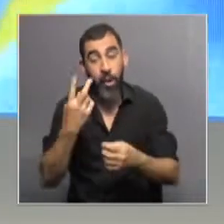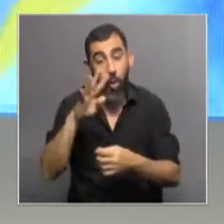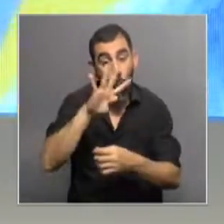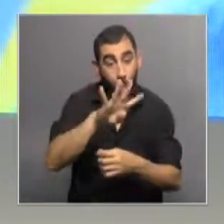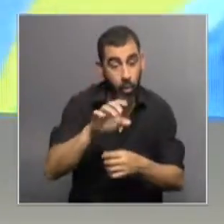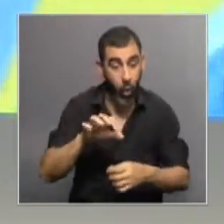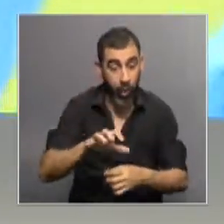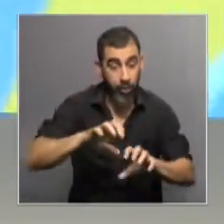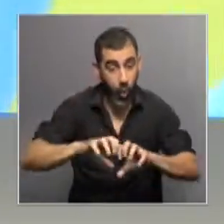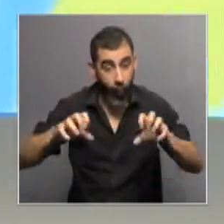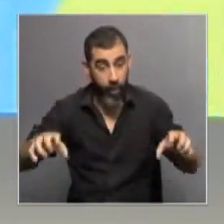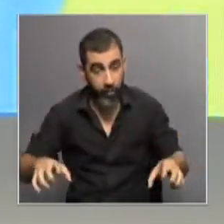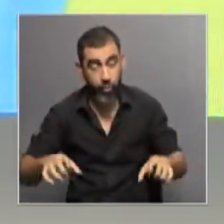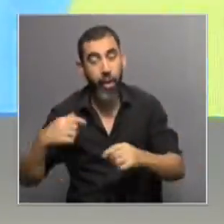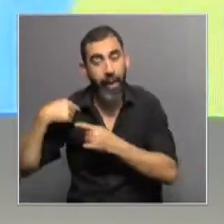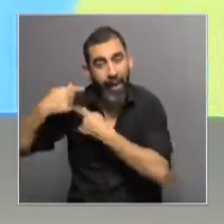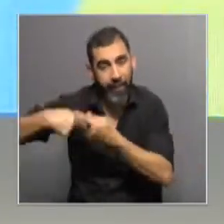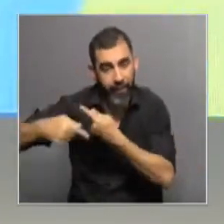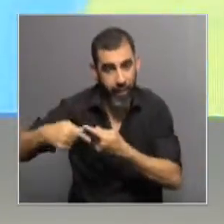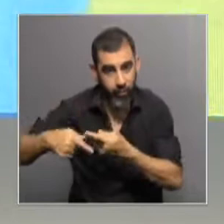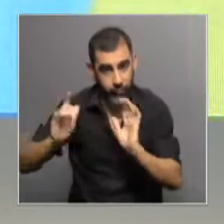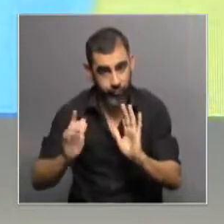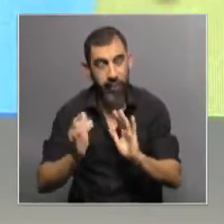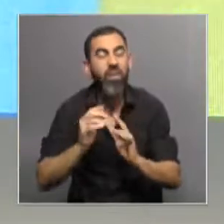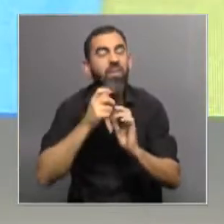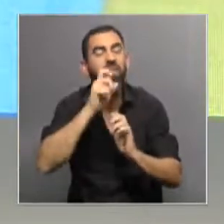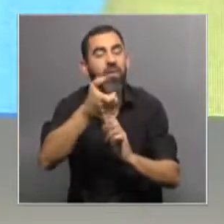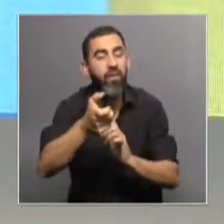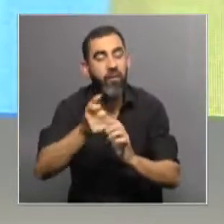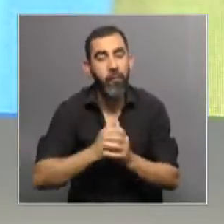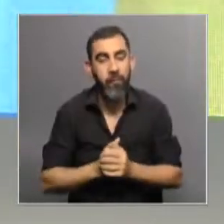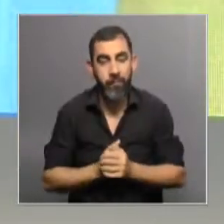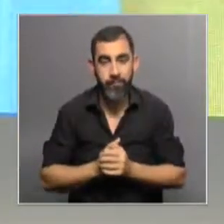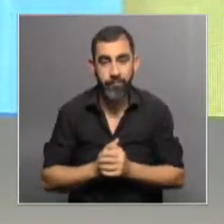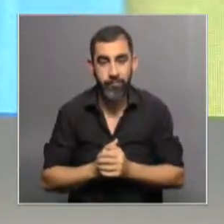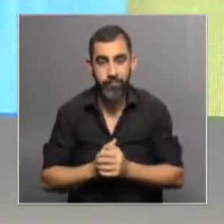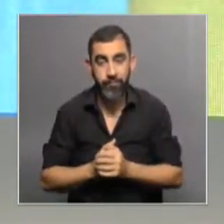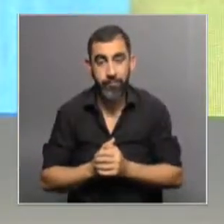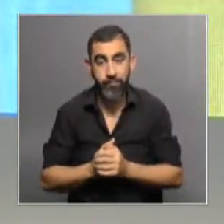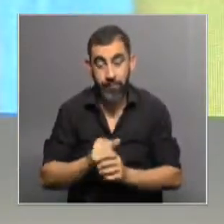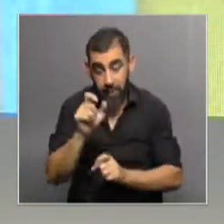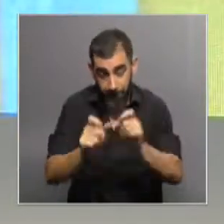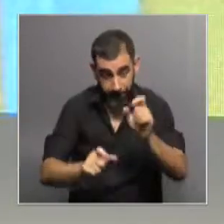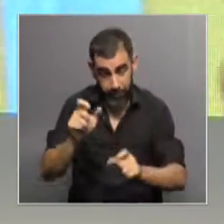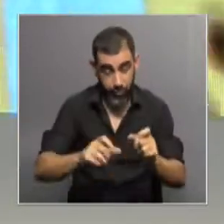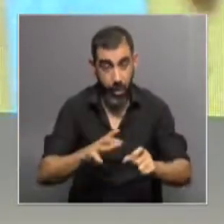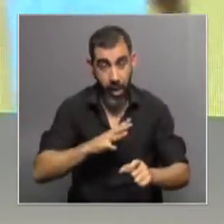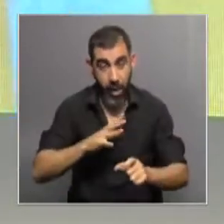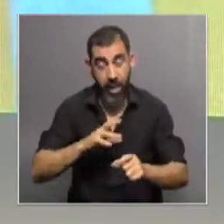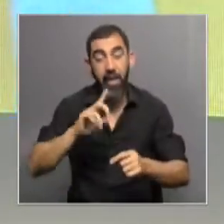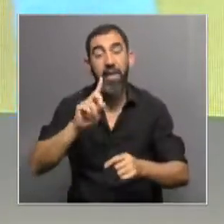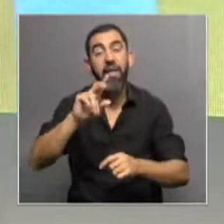cánceres de ovario son hereditarios. ¿Qué quiere decir que son hereditarios? Quiere decir que las personas tienen un gen,